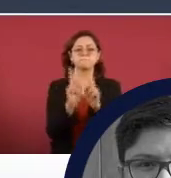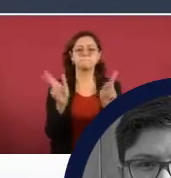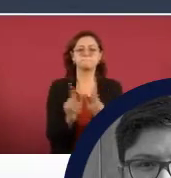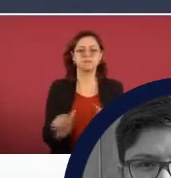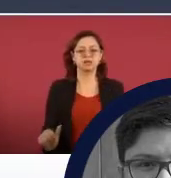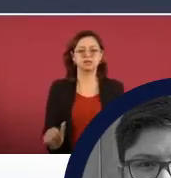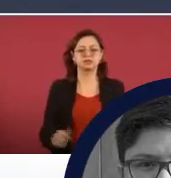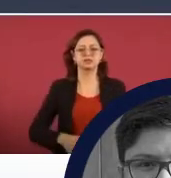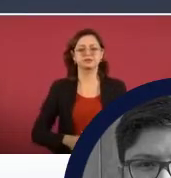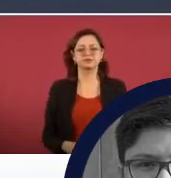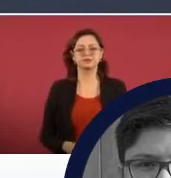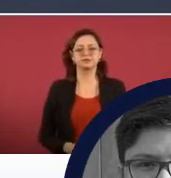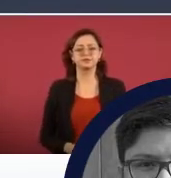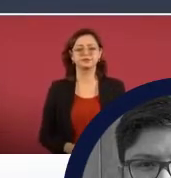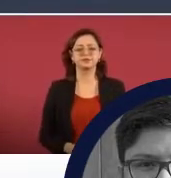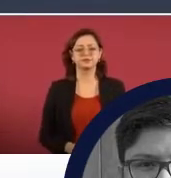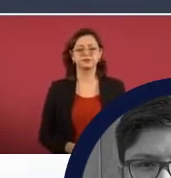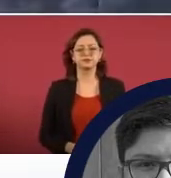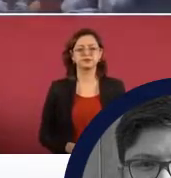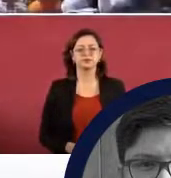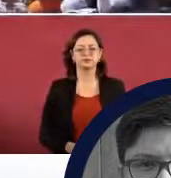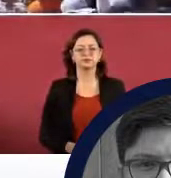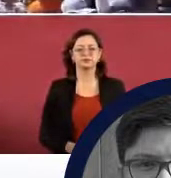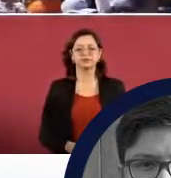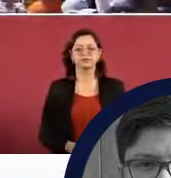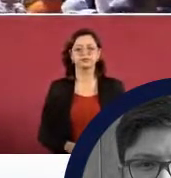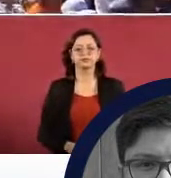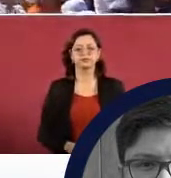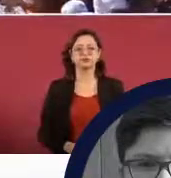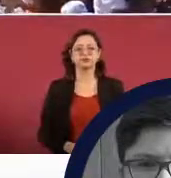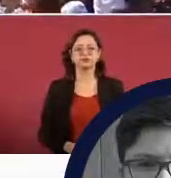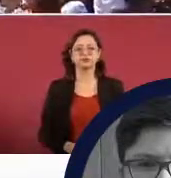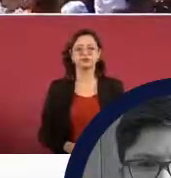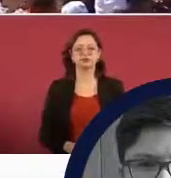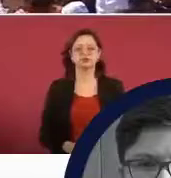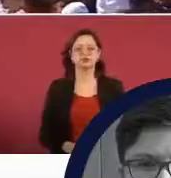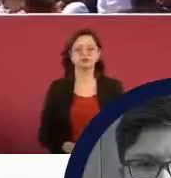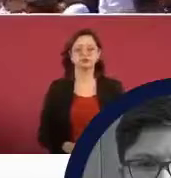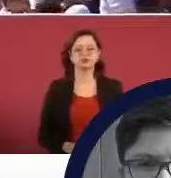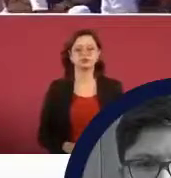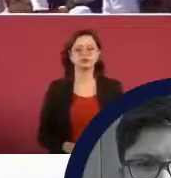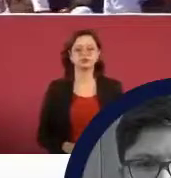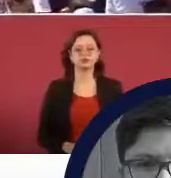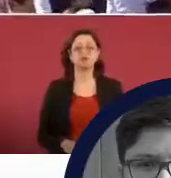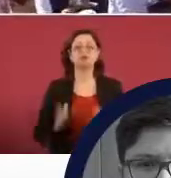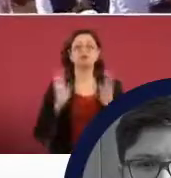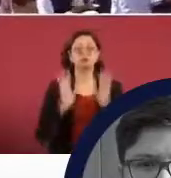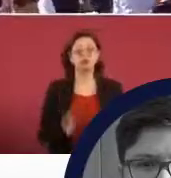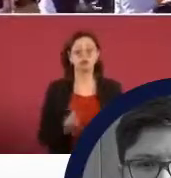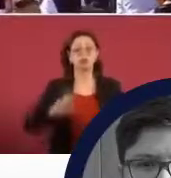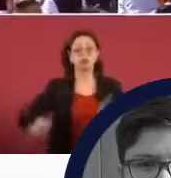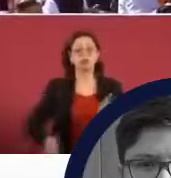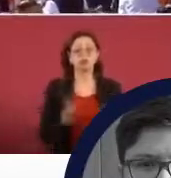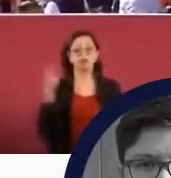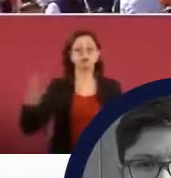Habrá algún cambio con el Plan Nacional de Infraestructura, pero eso tenemos tenemos que